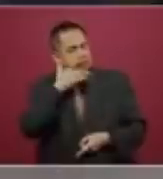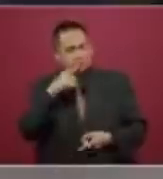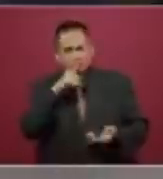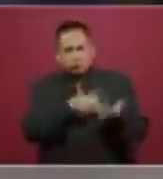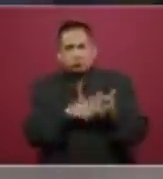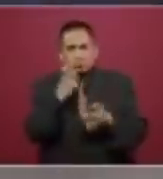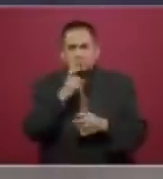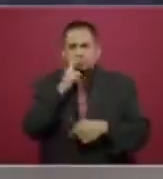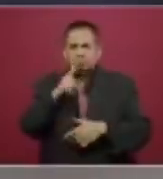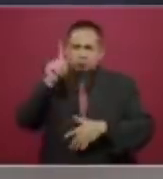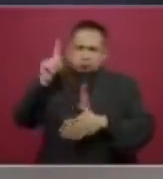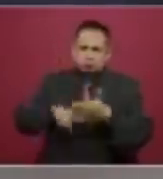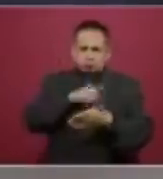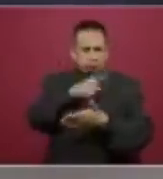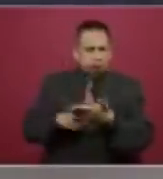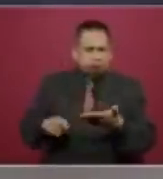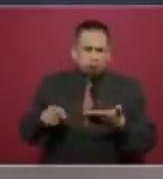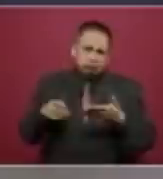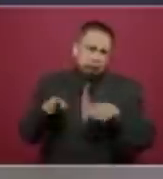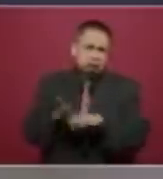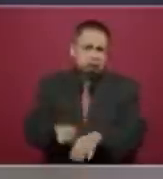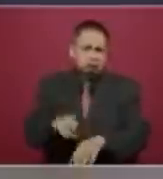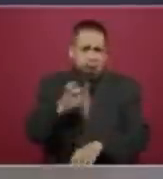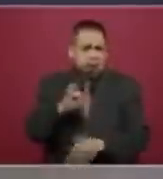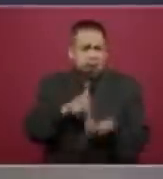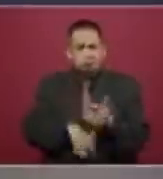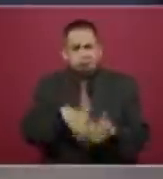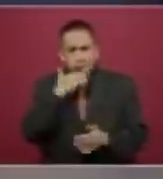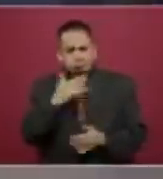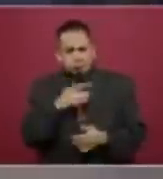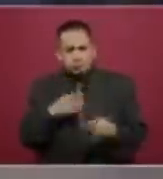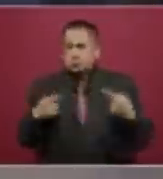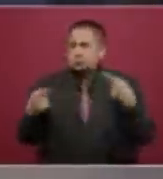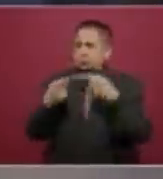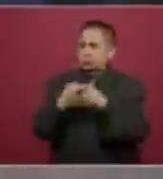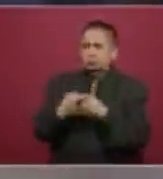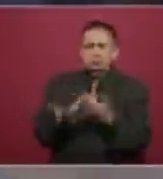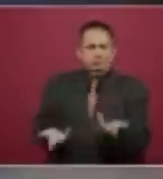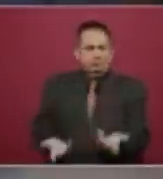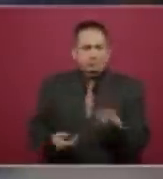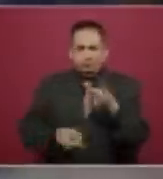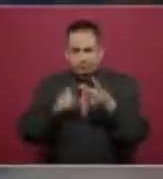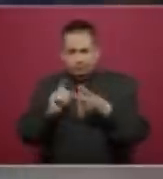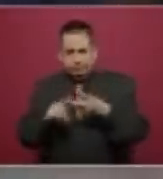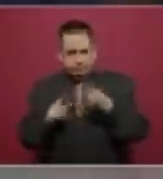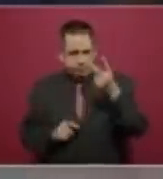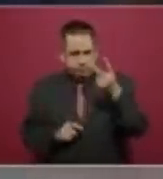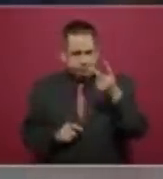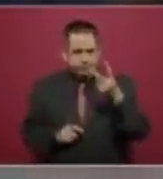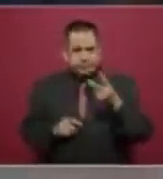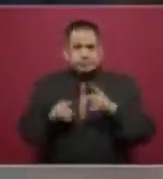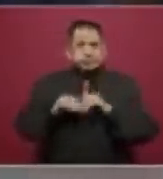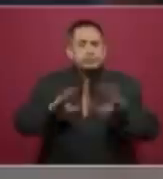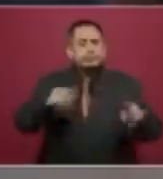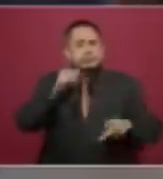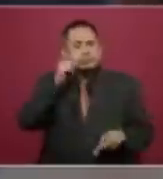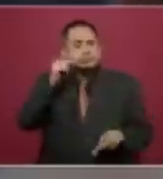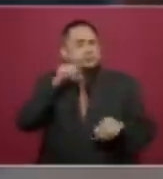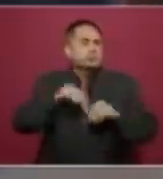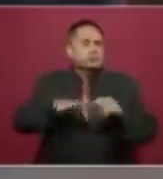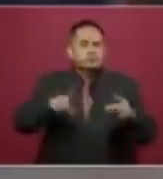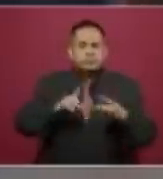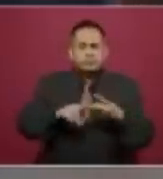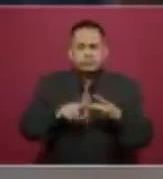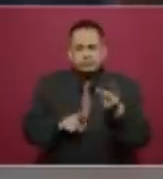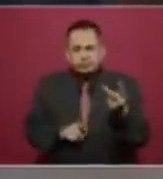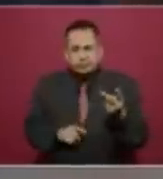esta obra faraónica estaba plagada de corrupción? Esa es la primera. La segunda, sobre esto que se dio a conocer ayer acerca de